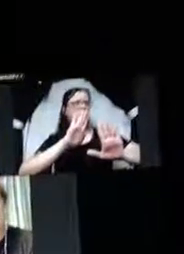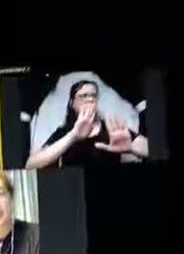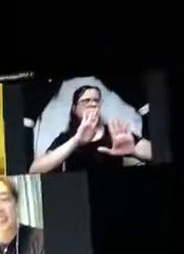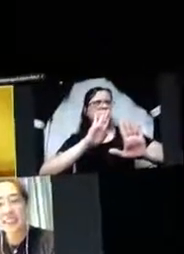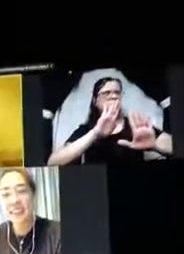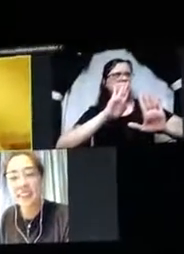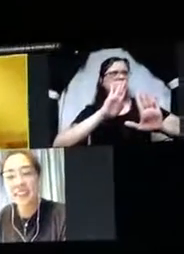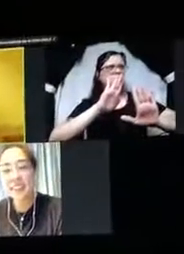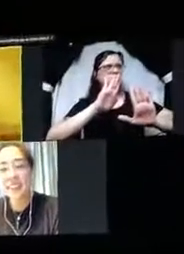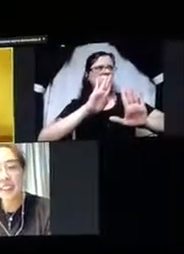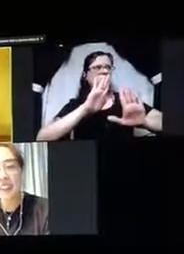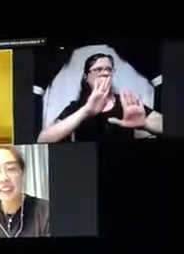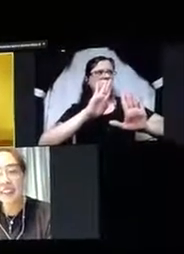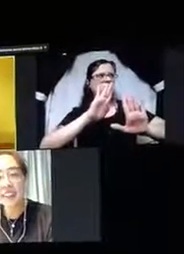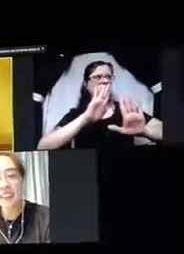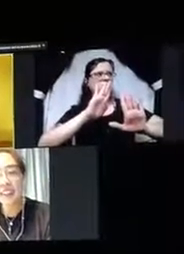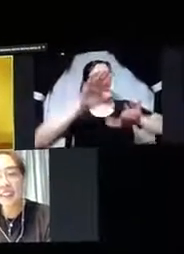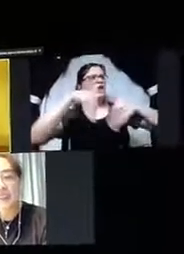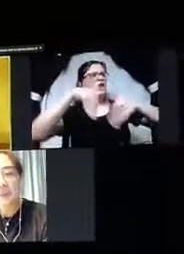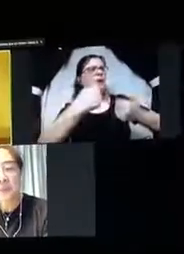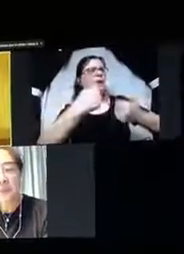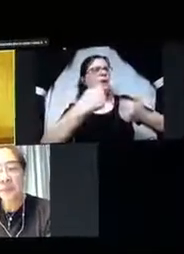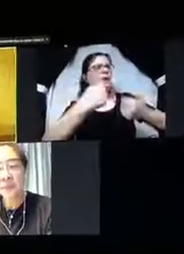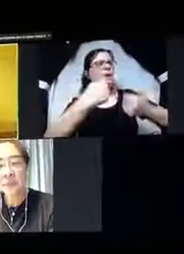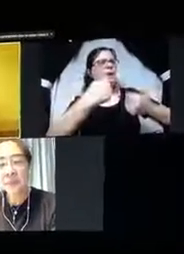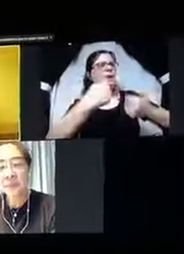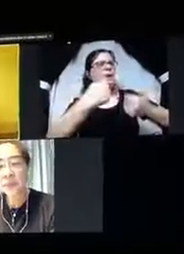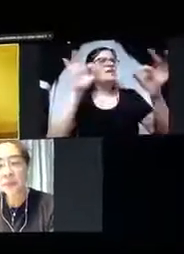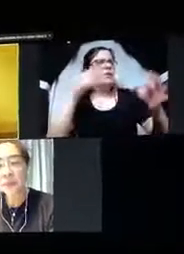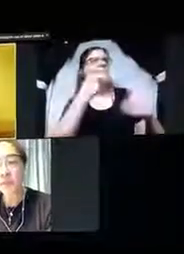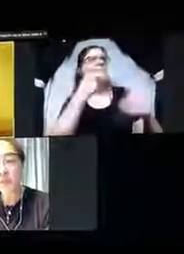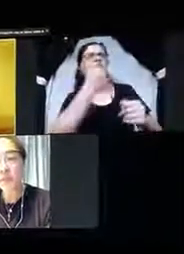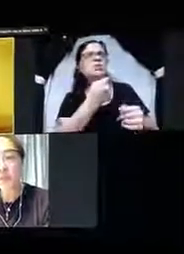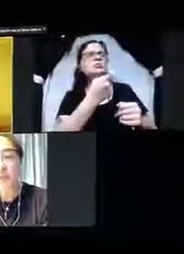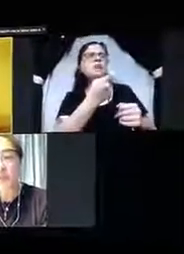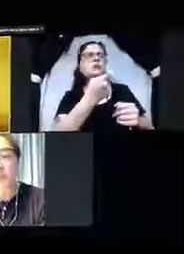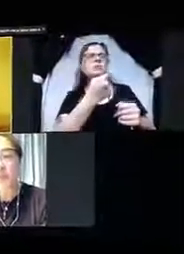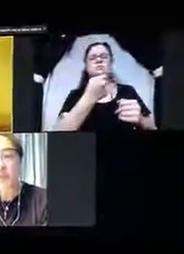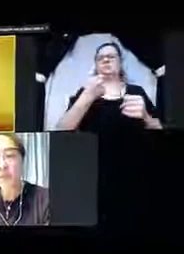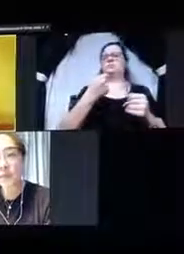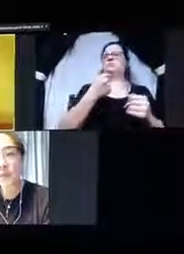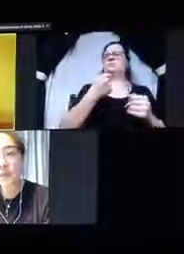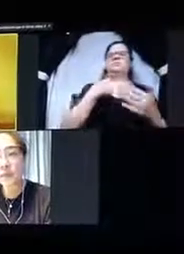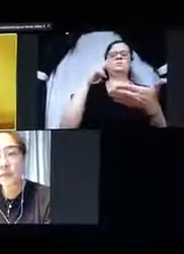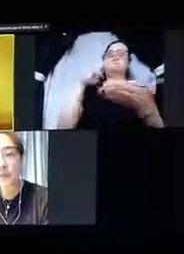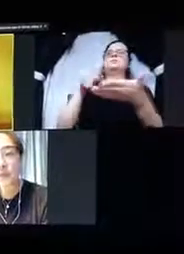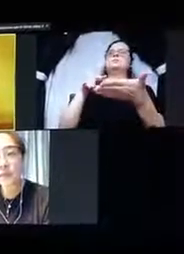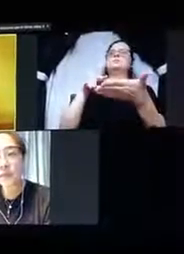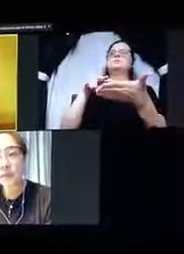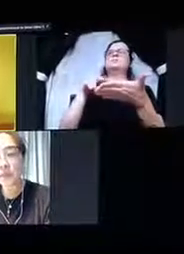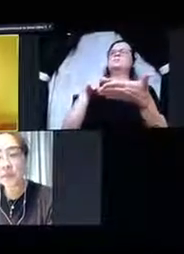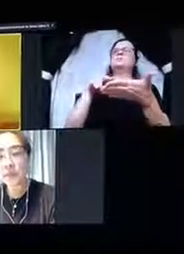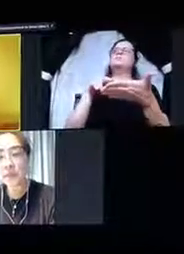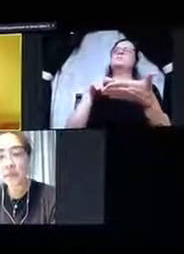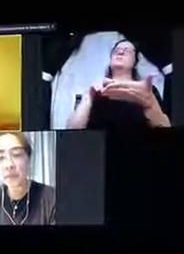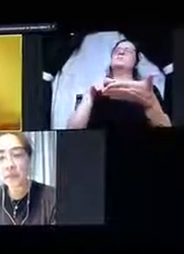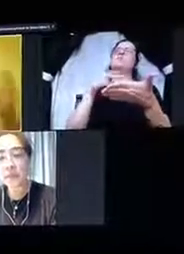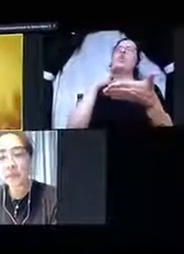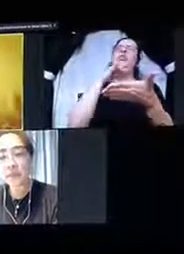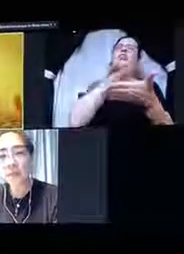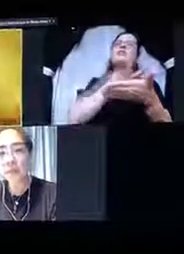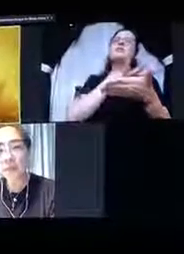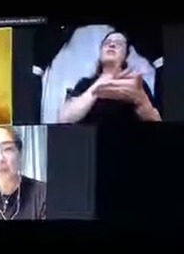estábamos dialogando y yo le formulaba una pregunta, una oración, no la entendía de una forma, pero si yo se